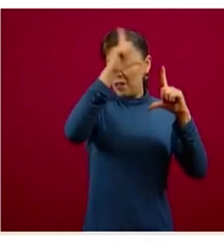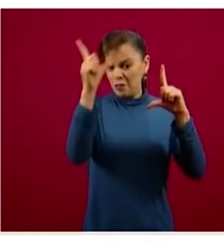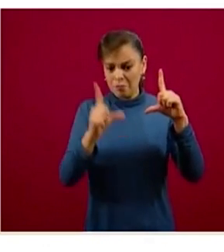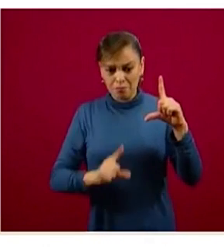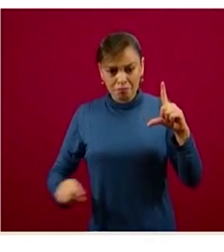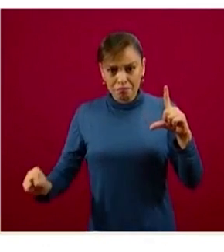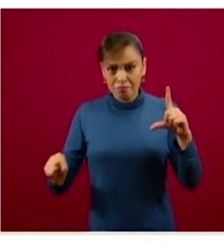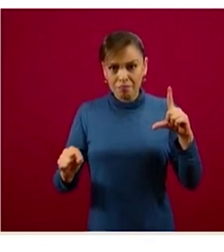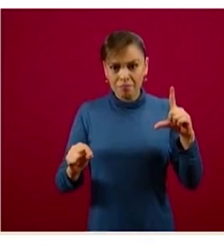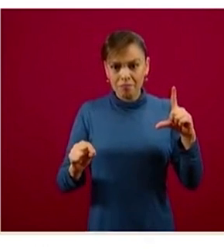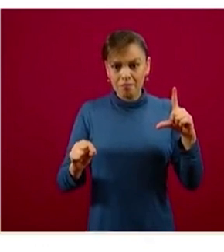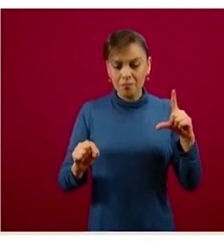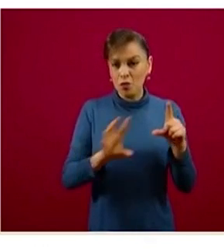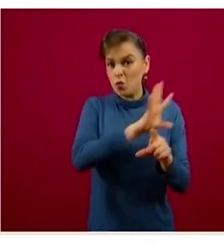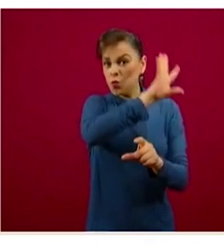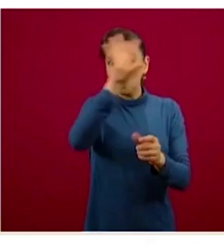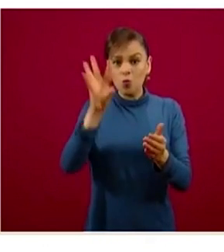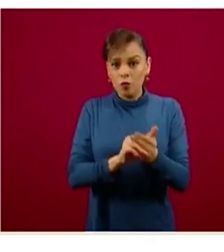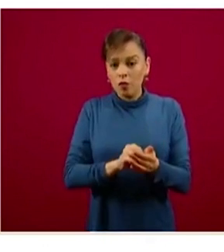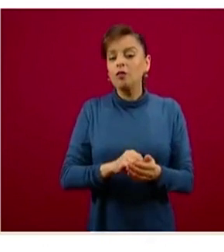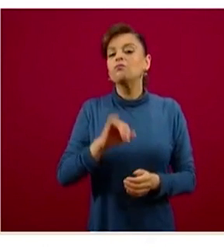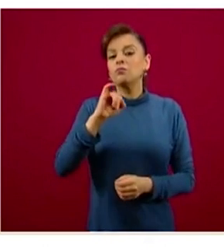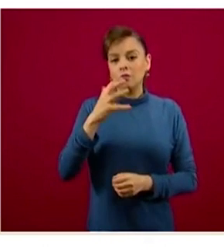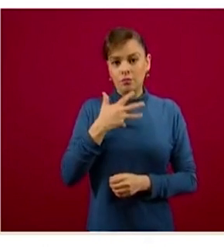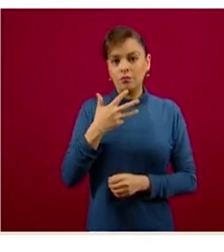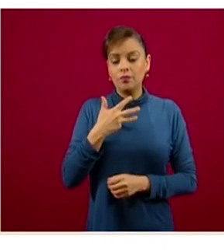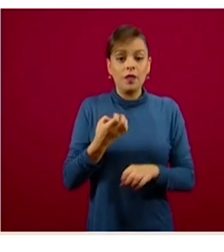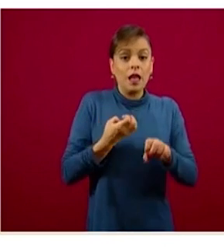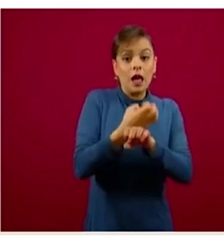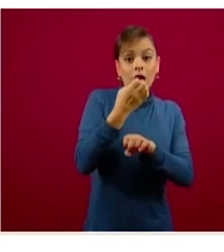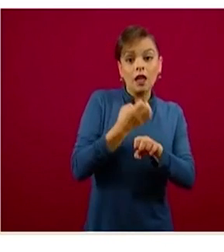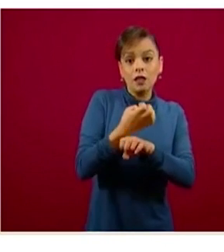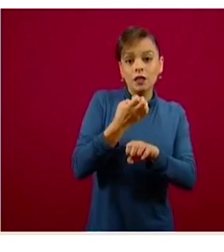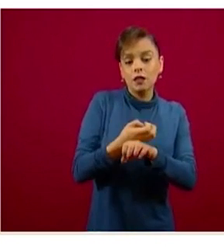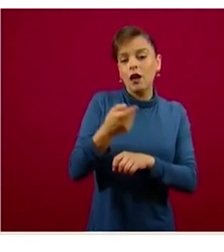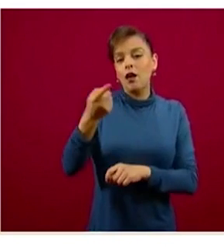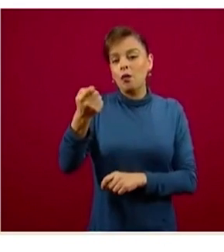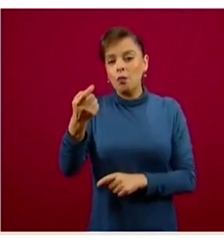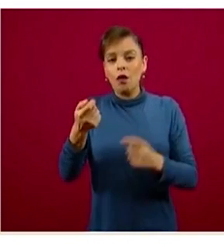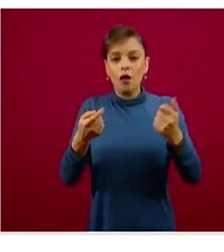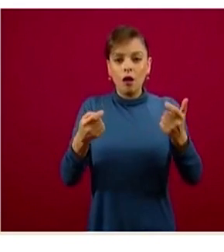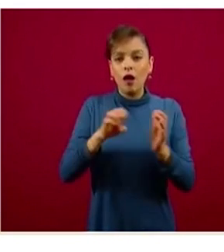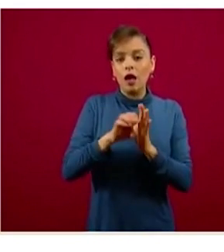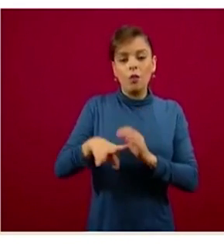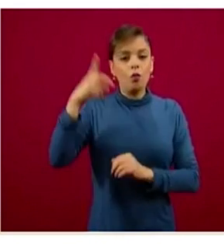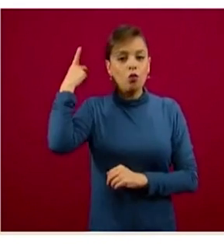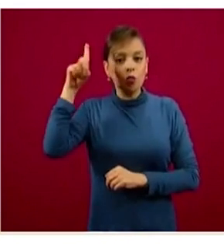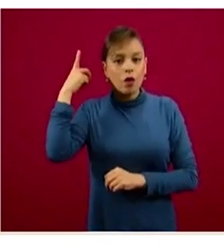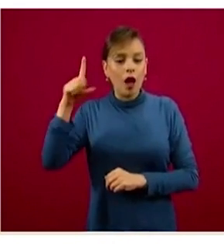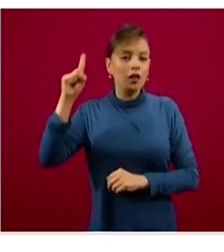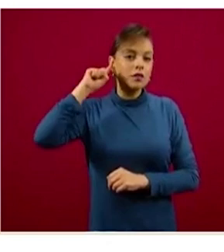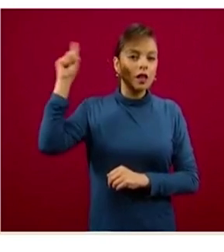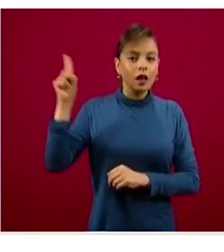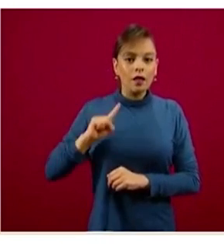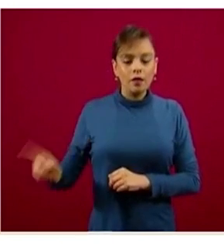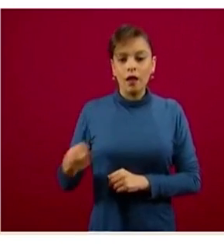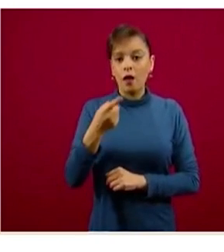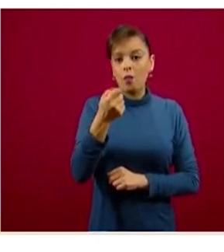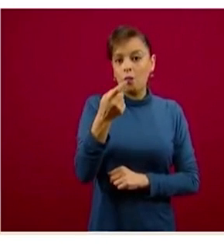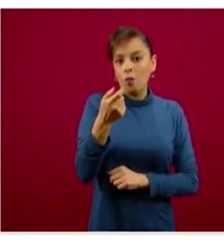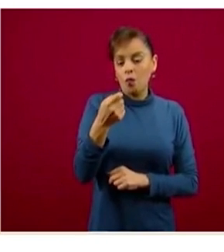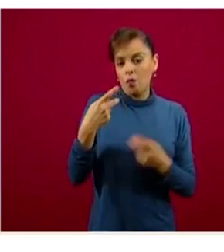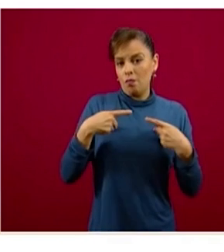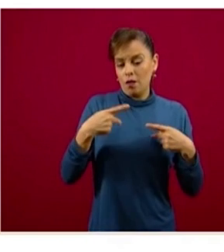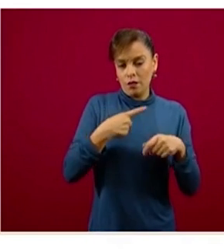no prácticamente en toda la república algunos pocos estados como es el caso de durango y zacatecas han tenido muy pocos casos